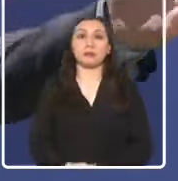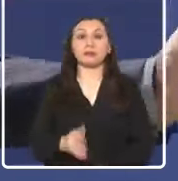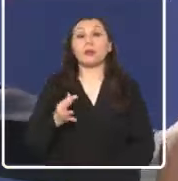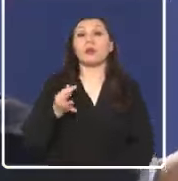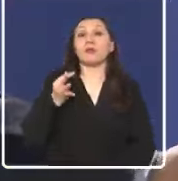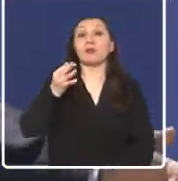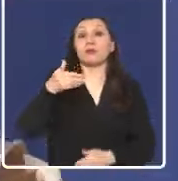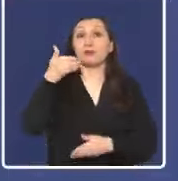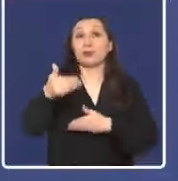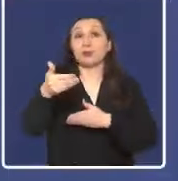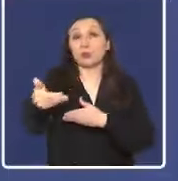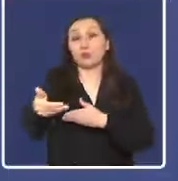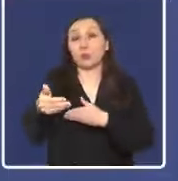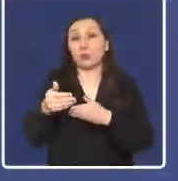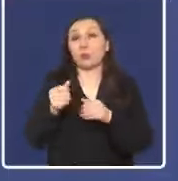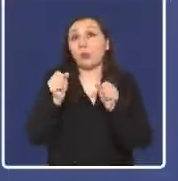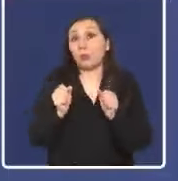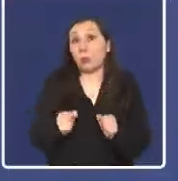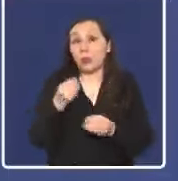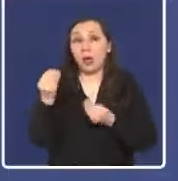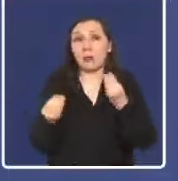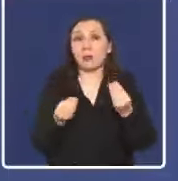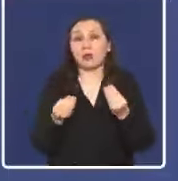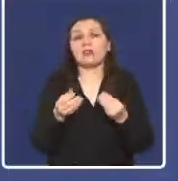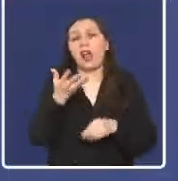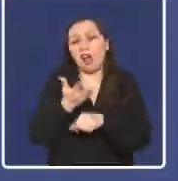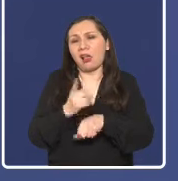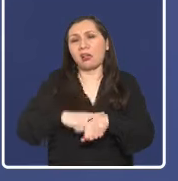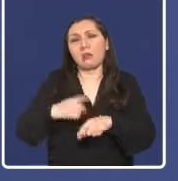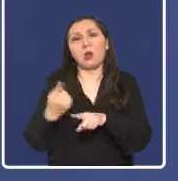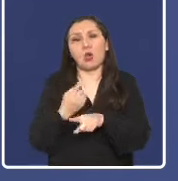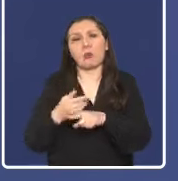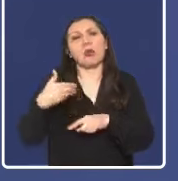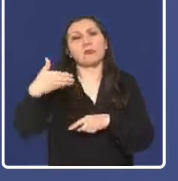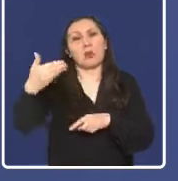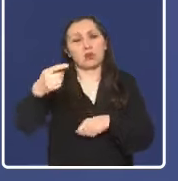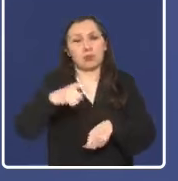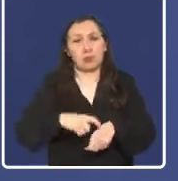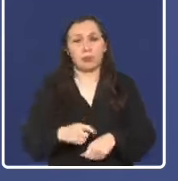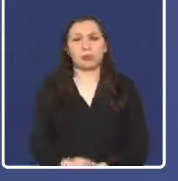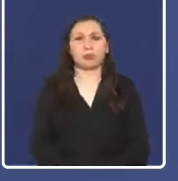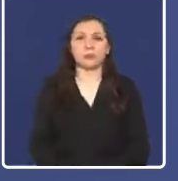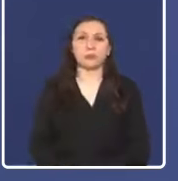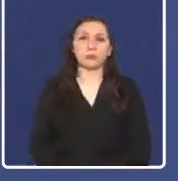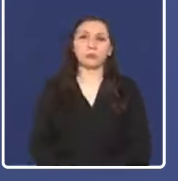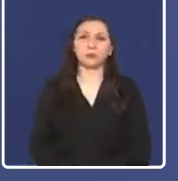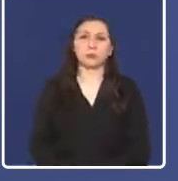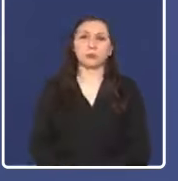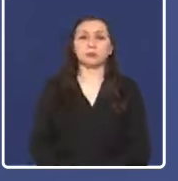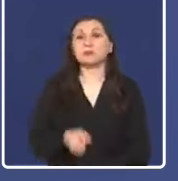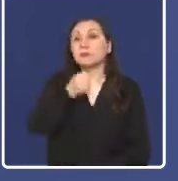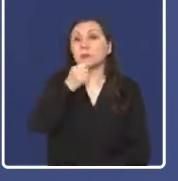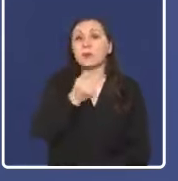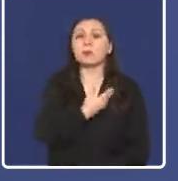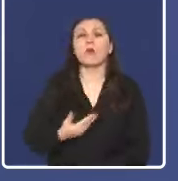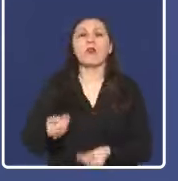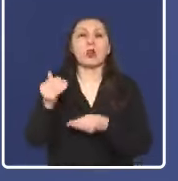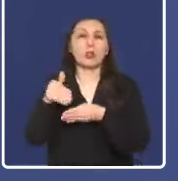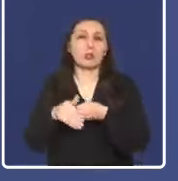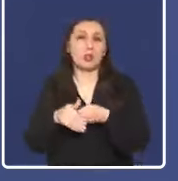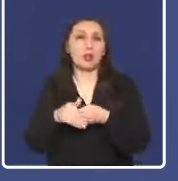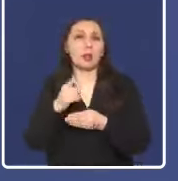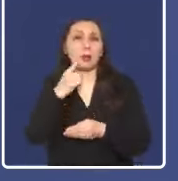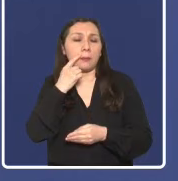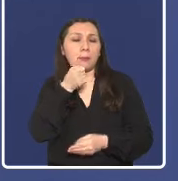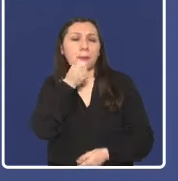los futuros, lo que pueda pasar, queda tiempo para conversarlo y habrán otros momentos. Presidente, buenas tardes. Quería insistir